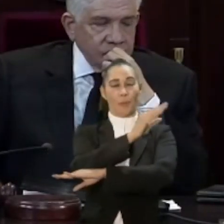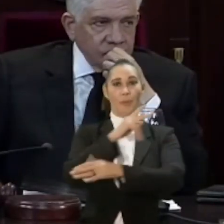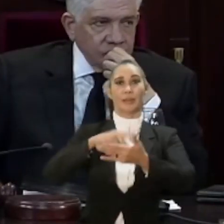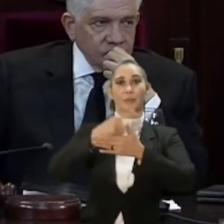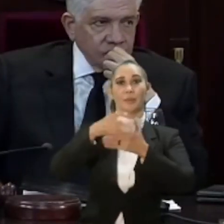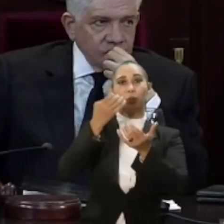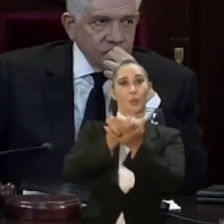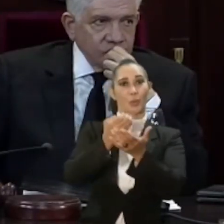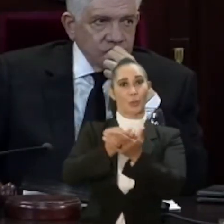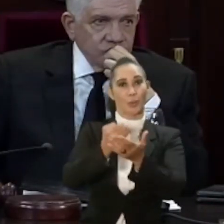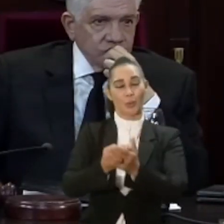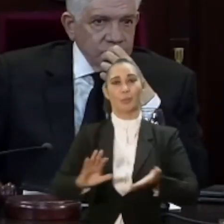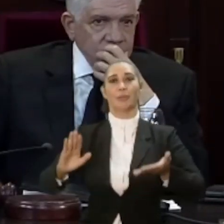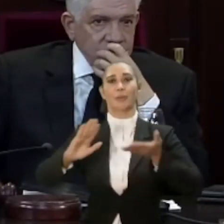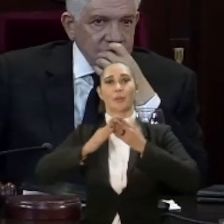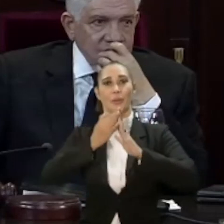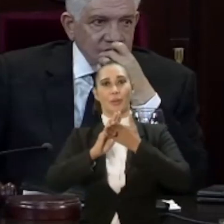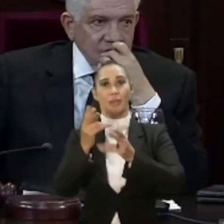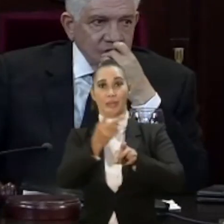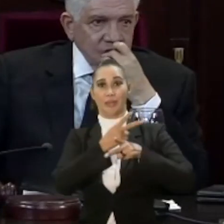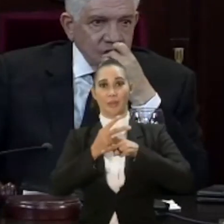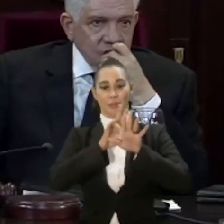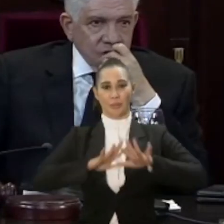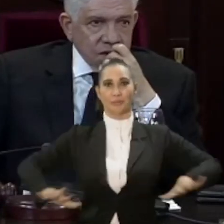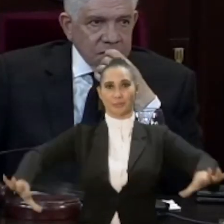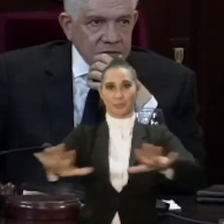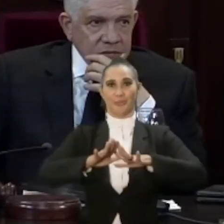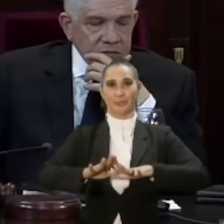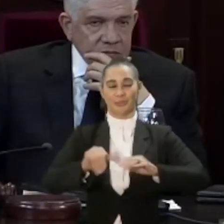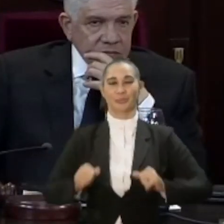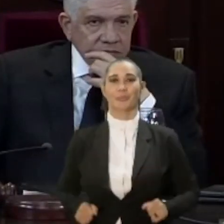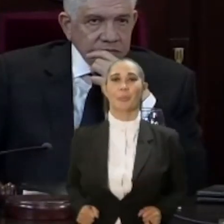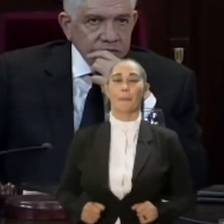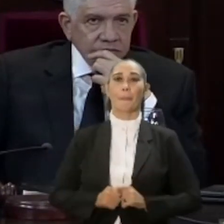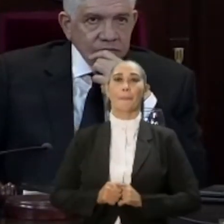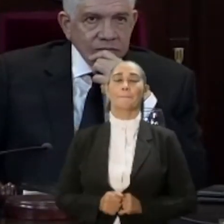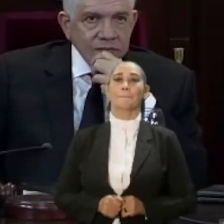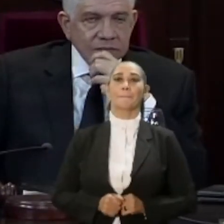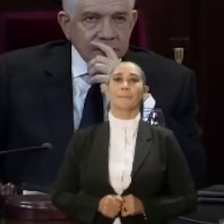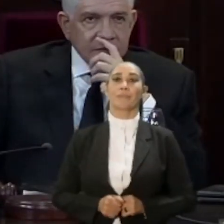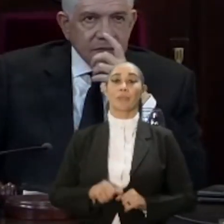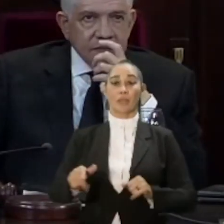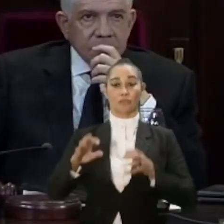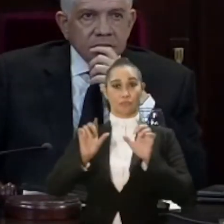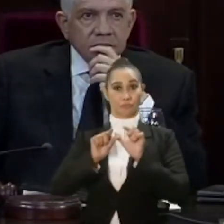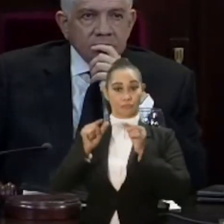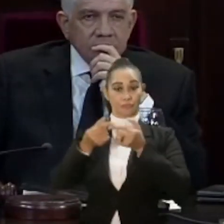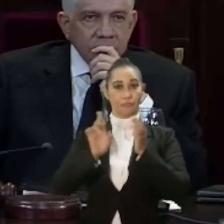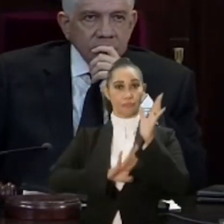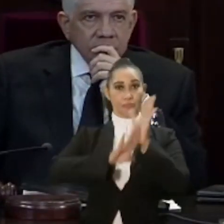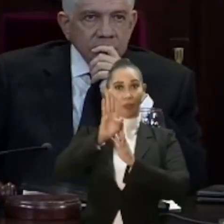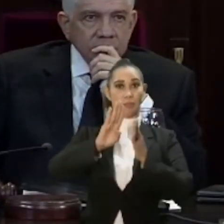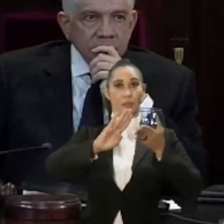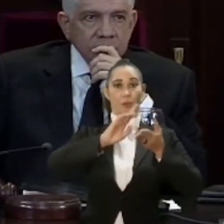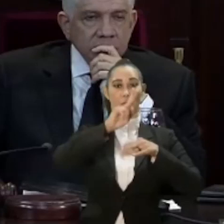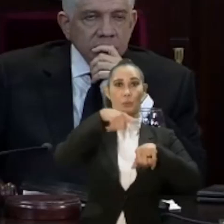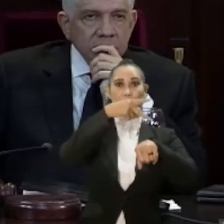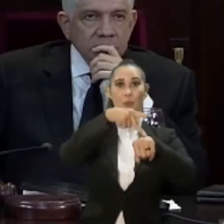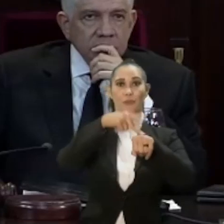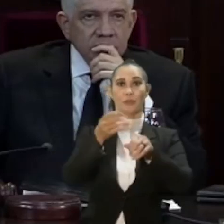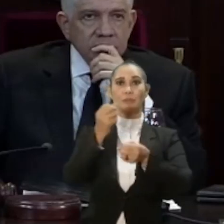económicos comunitarios y de protección del medio ambiente. Por medio de la Comisión de Desarrollo Provincial,